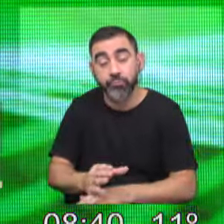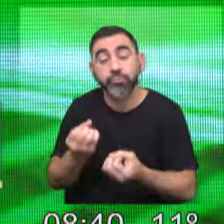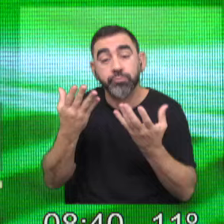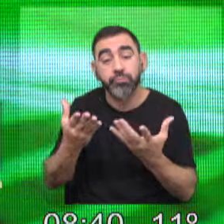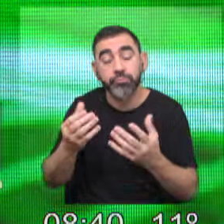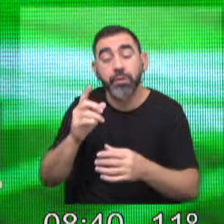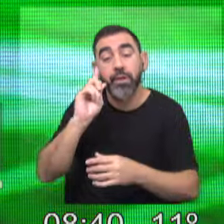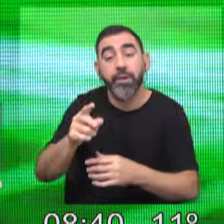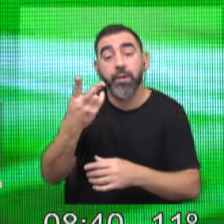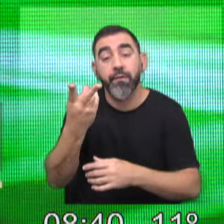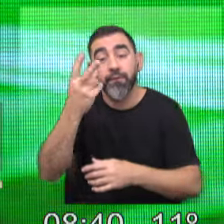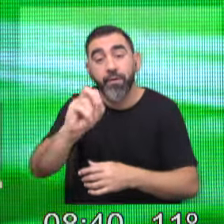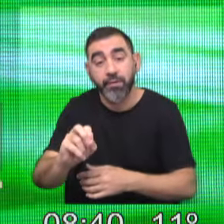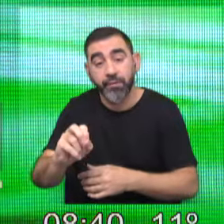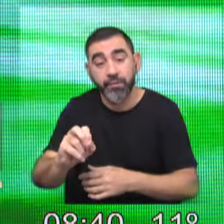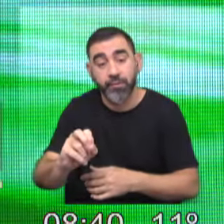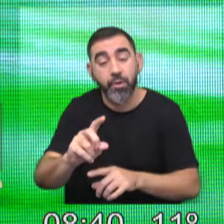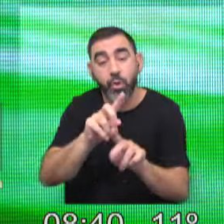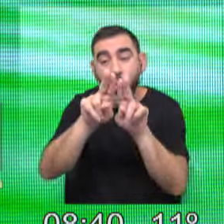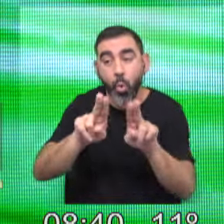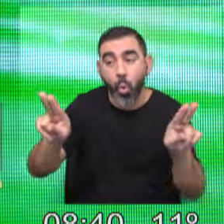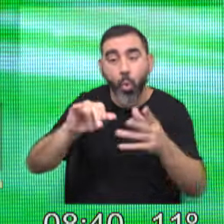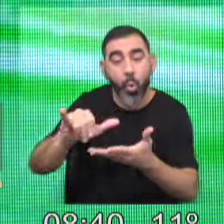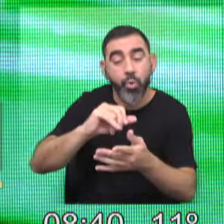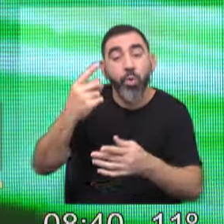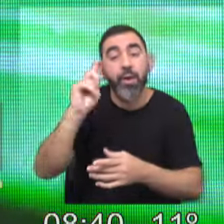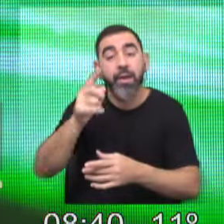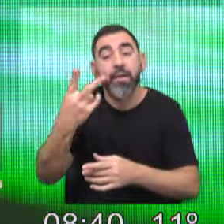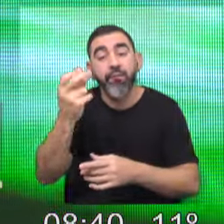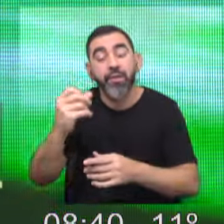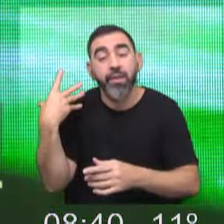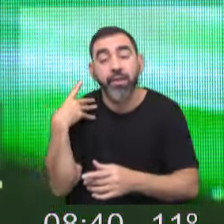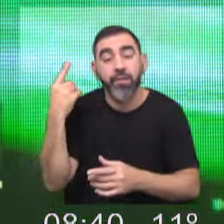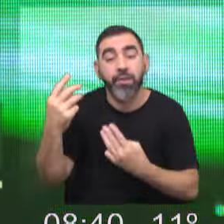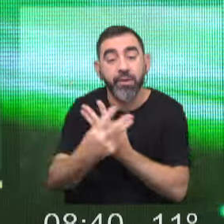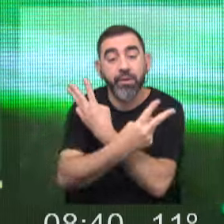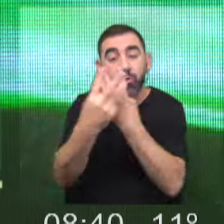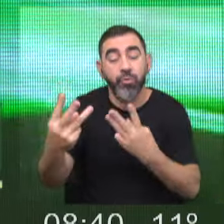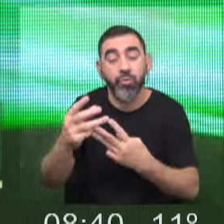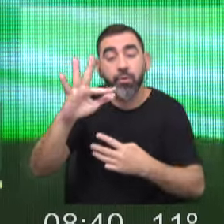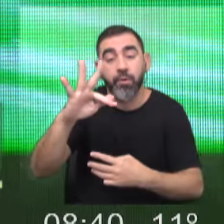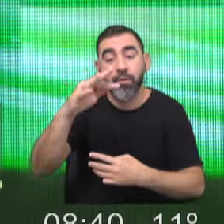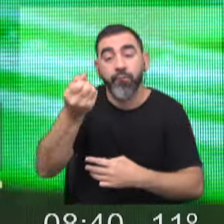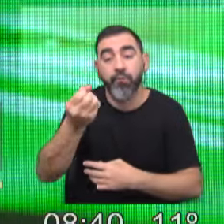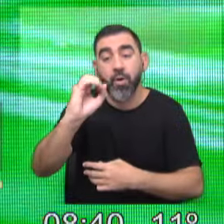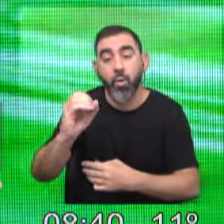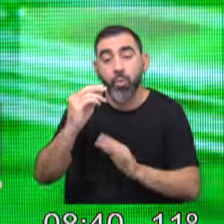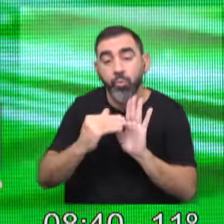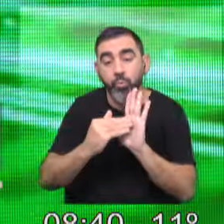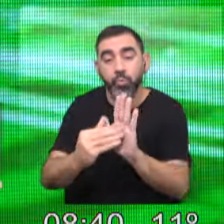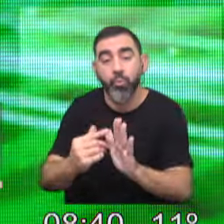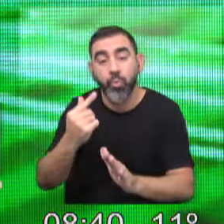del G20, ya no en el marco de Naciones Unidas en Nueva York, el director general de la FAO, Chu Dong-yu, presentará los números 24. Yo